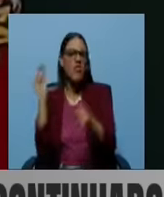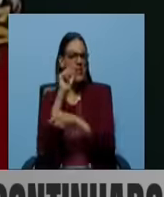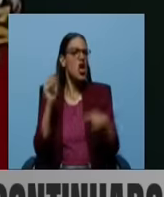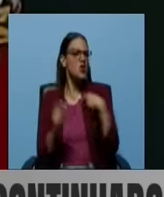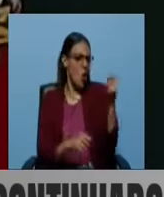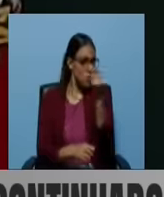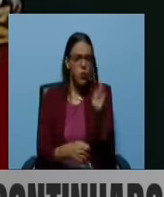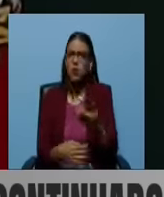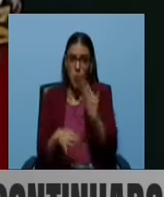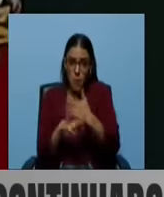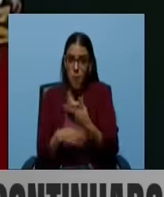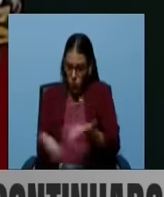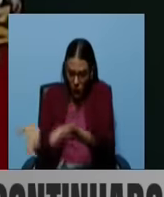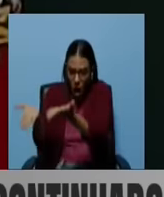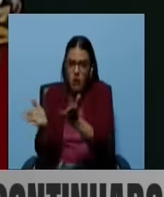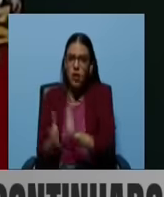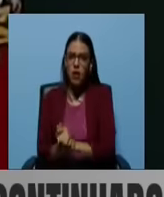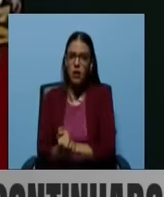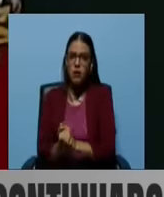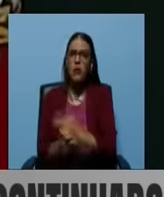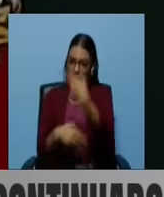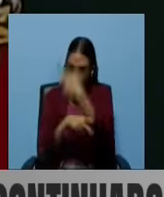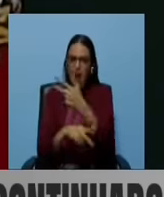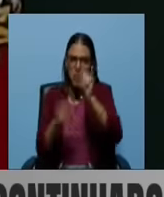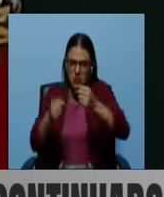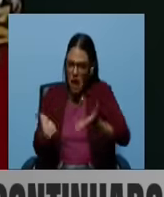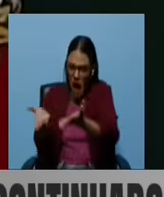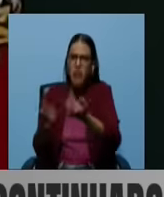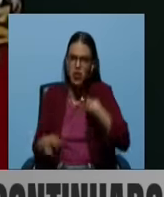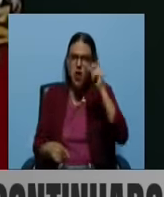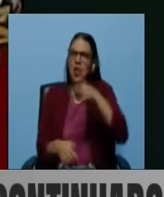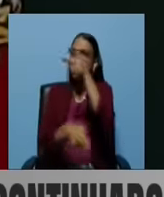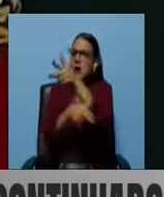grabar. Graba. Yo también te grabo.